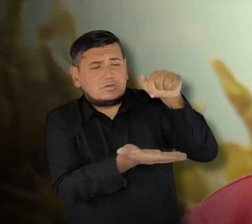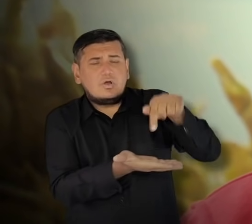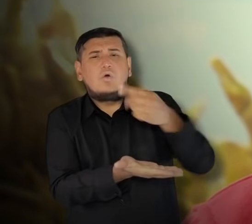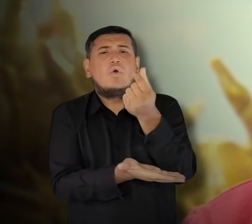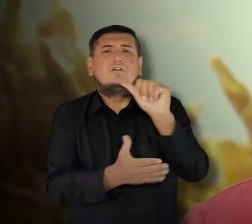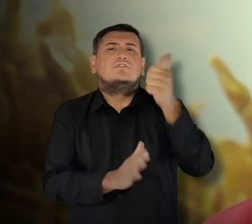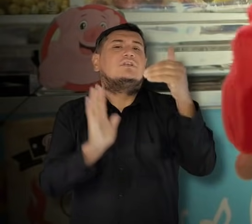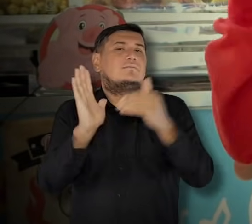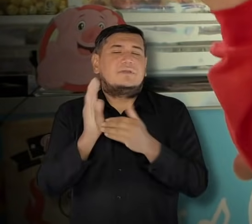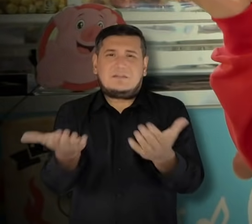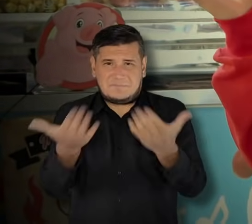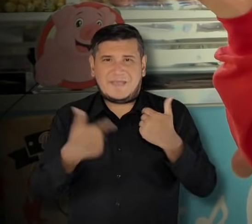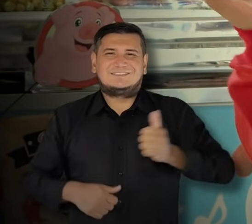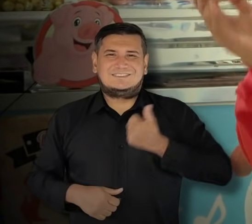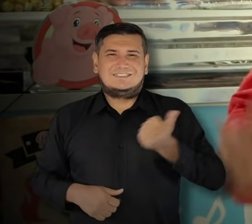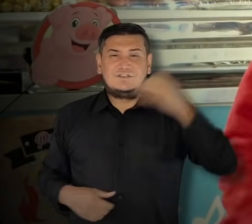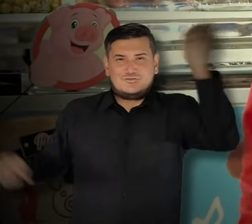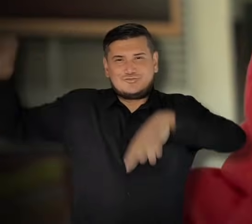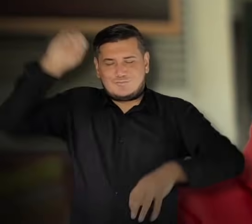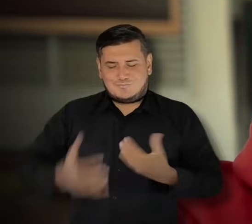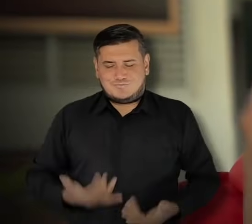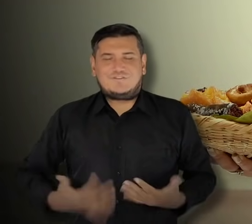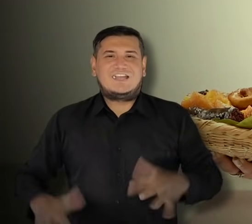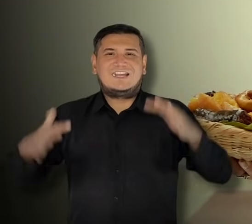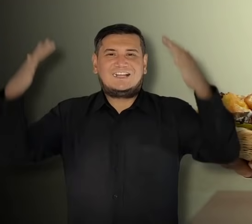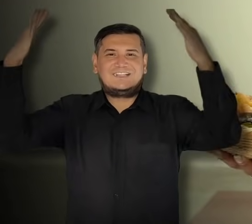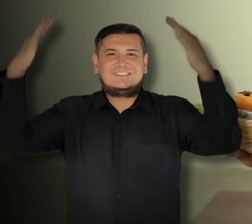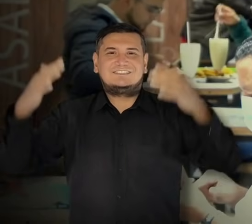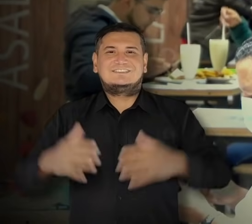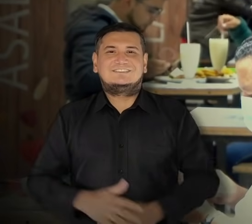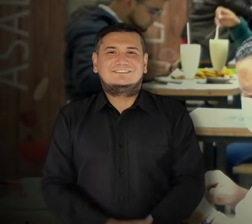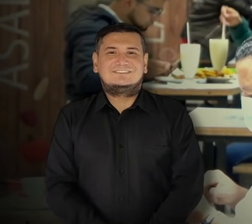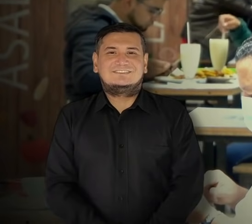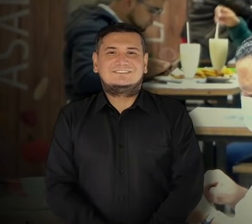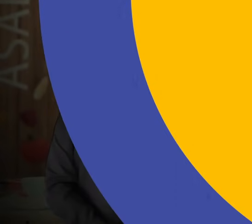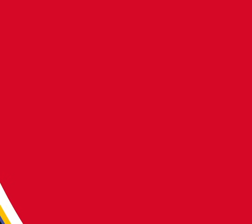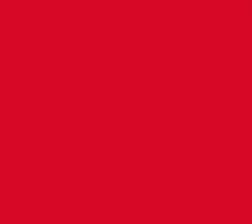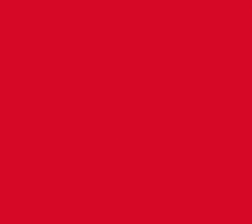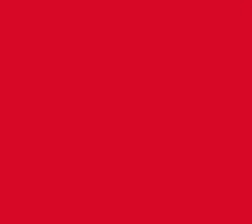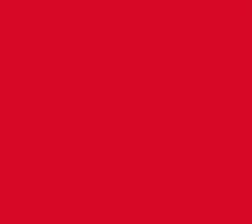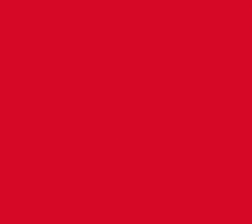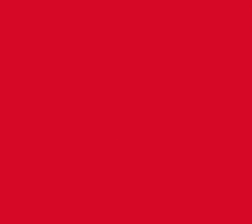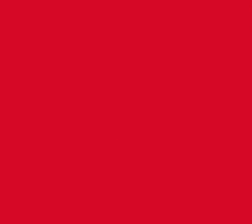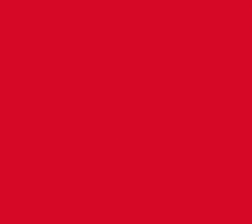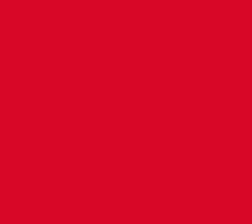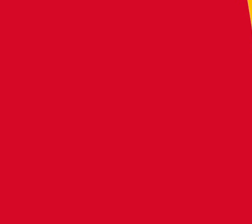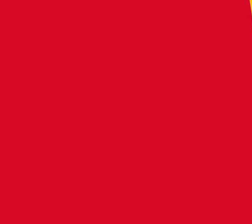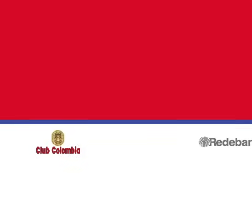cada plato es a tan solo 10 mil pesos. Ven, vive y disfruta del Fritanga Fest.